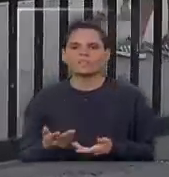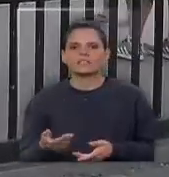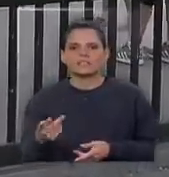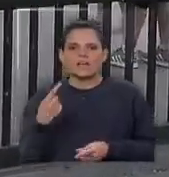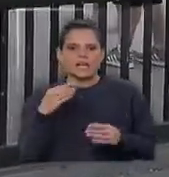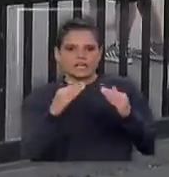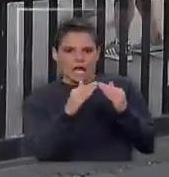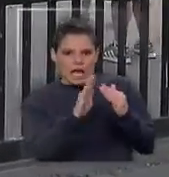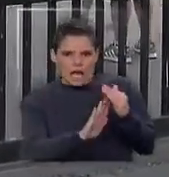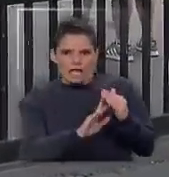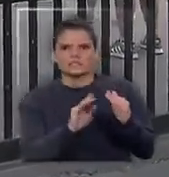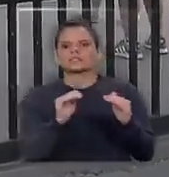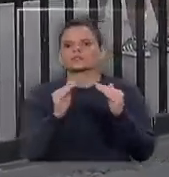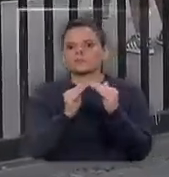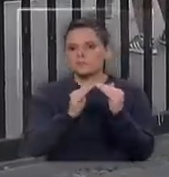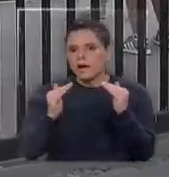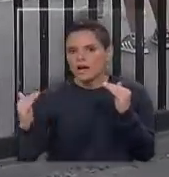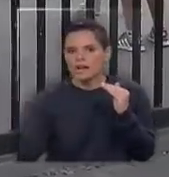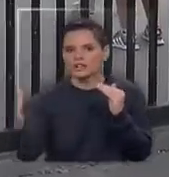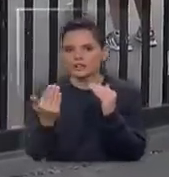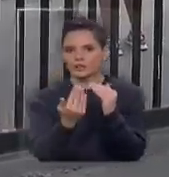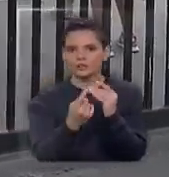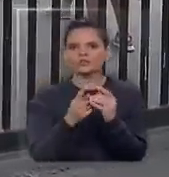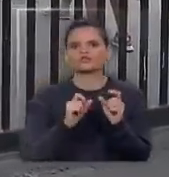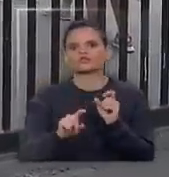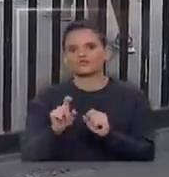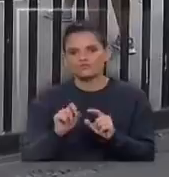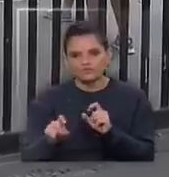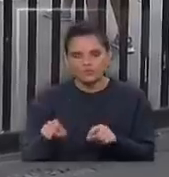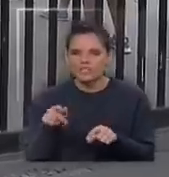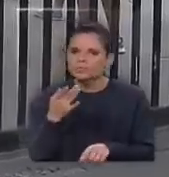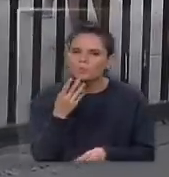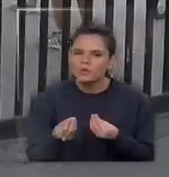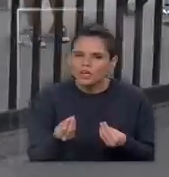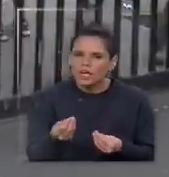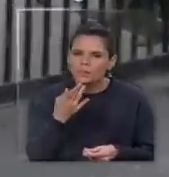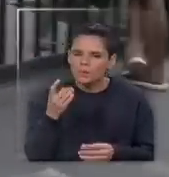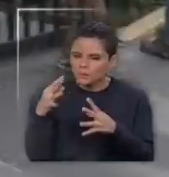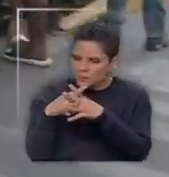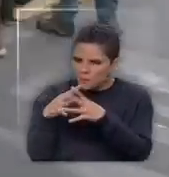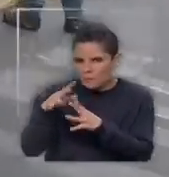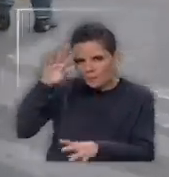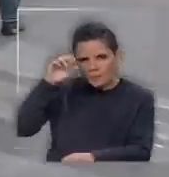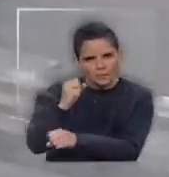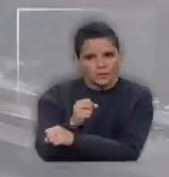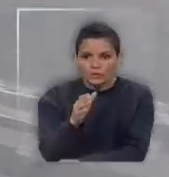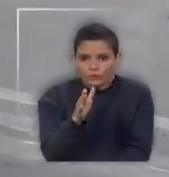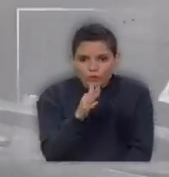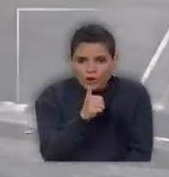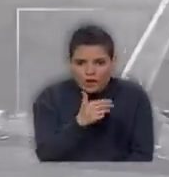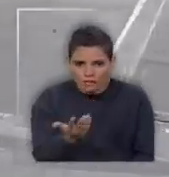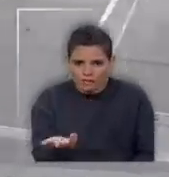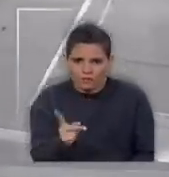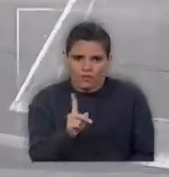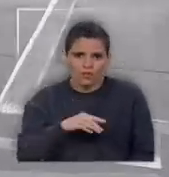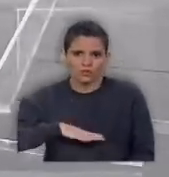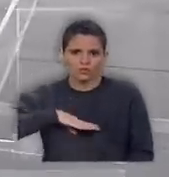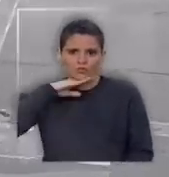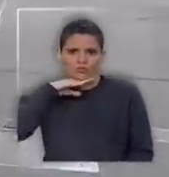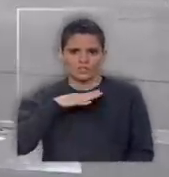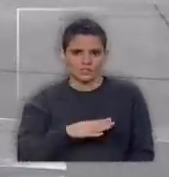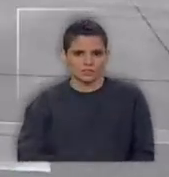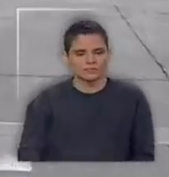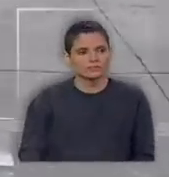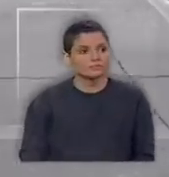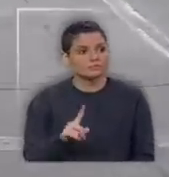sus hogares, sus barrios, esto ante la falta, derechamente, de militares y carabineros. Sí, y complementando algo a Andrés Rodrigo,